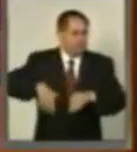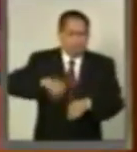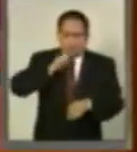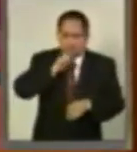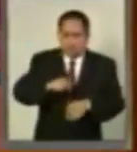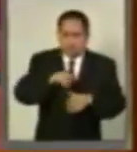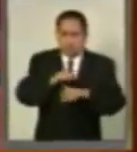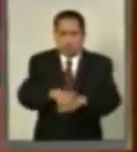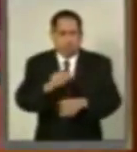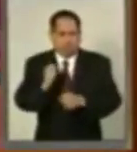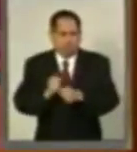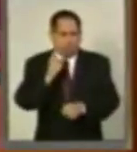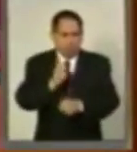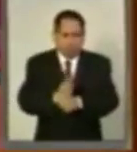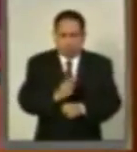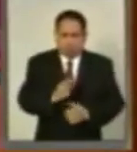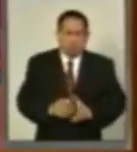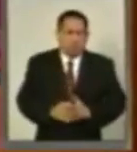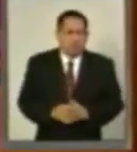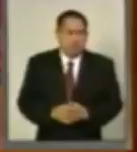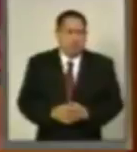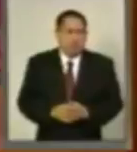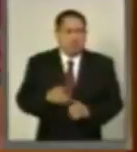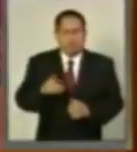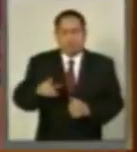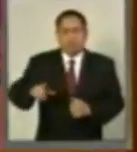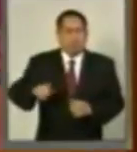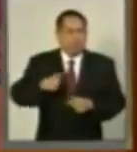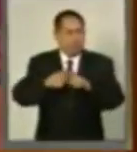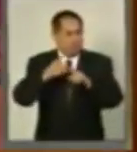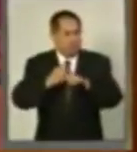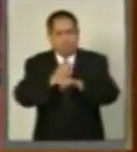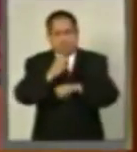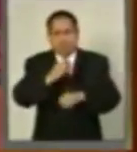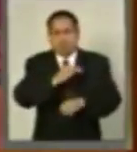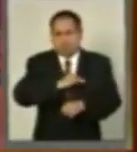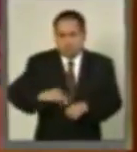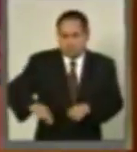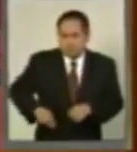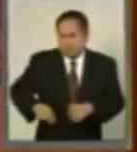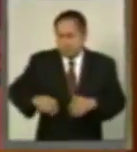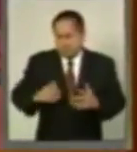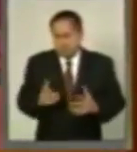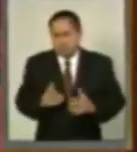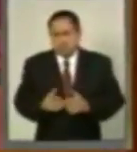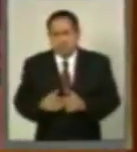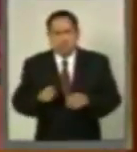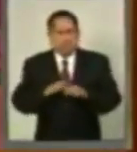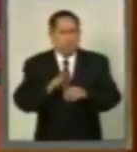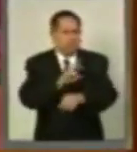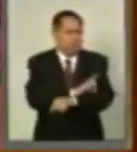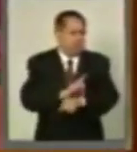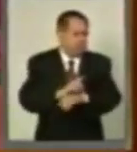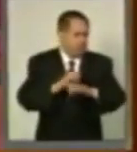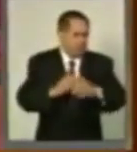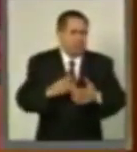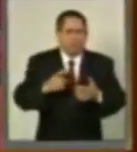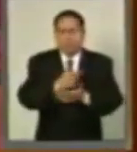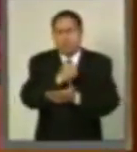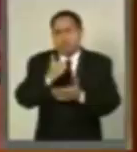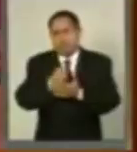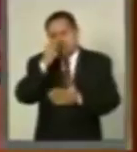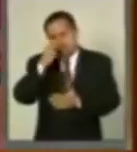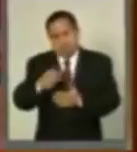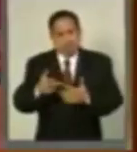en materia de seguridad. En estados, en municipios, en delegaciones, en esta Ciudad de